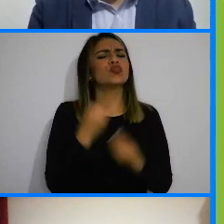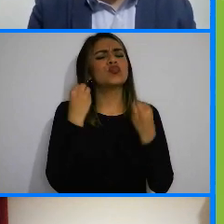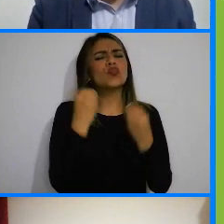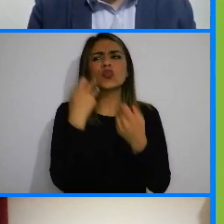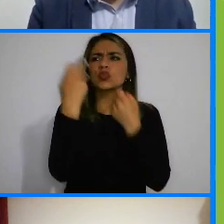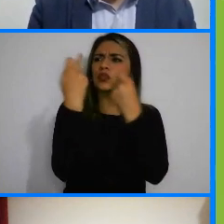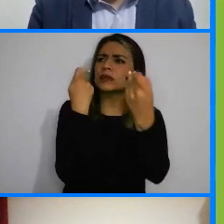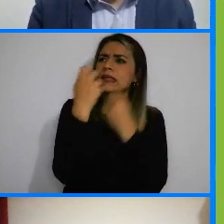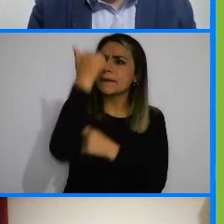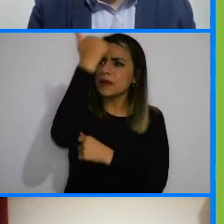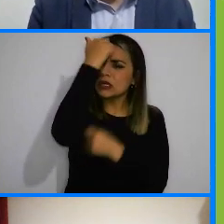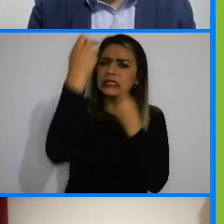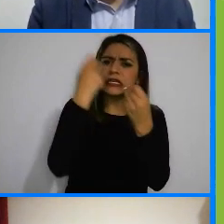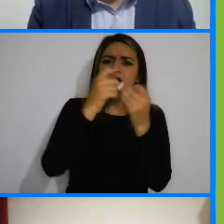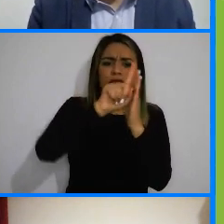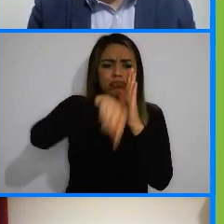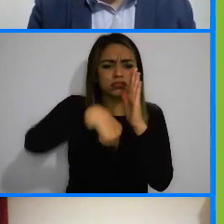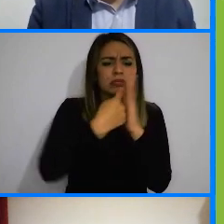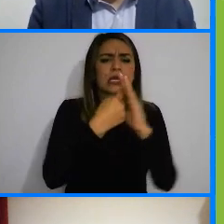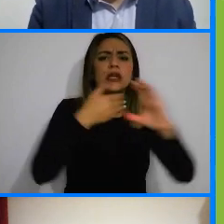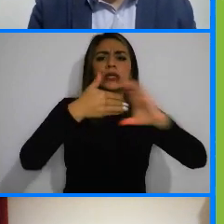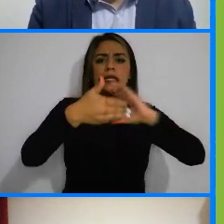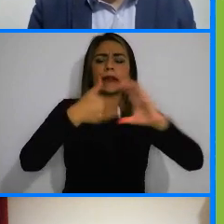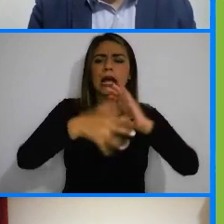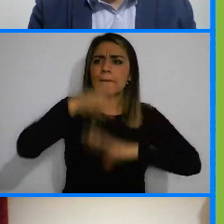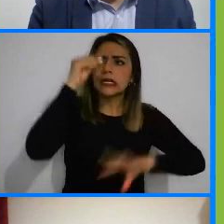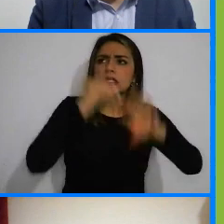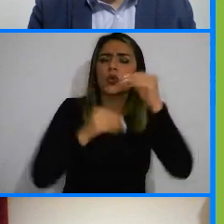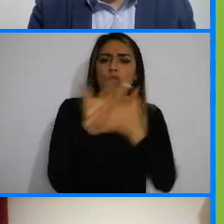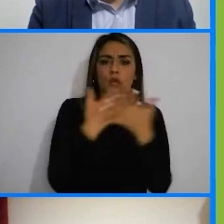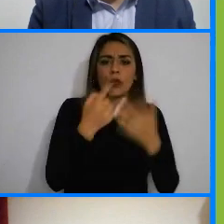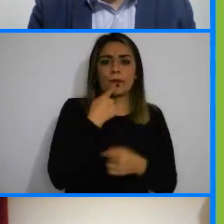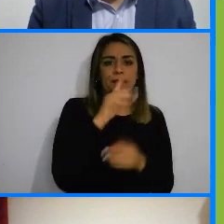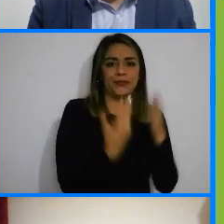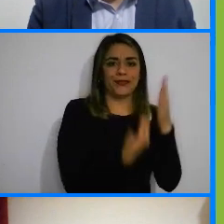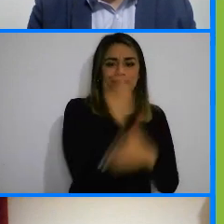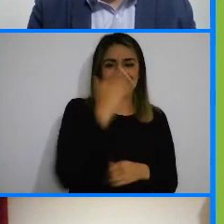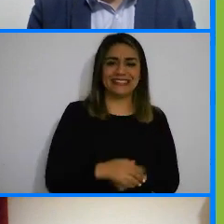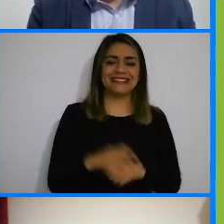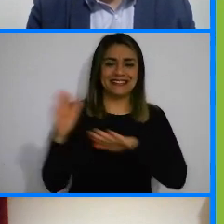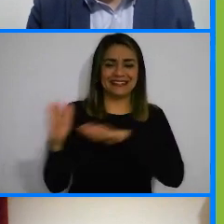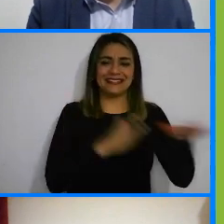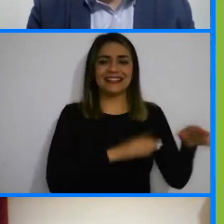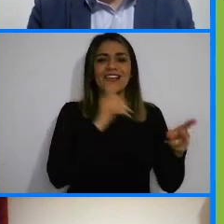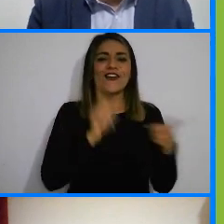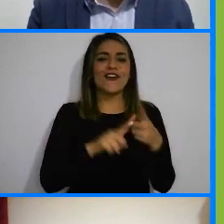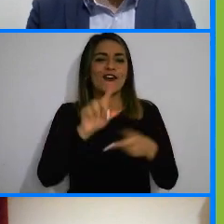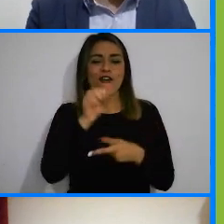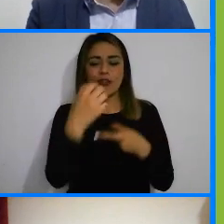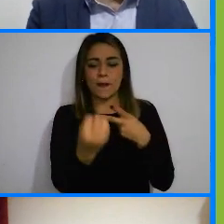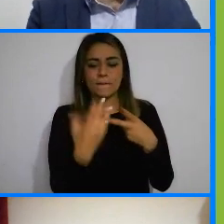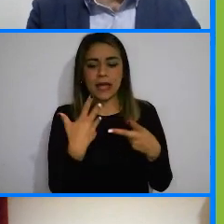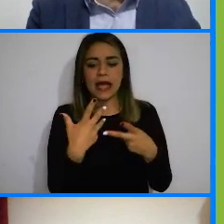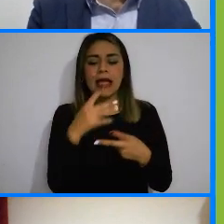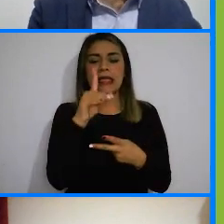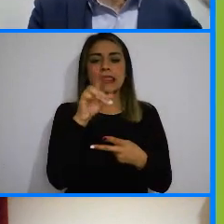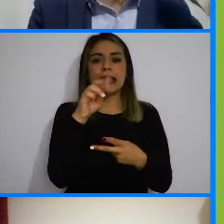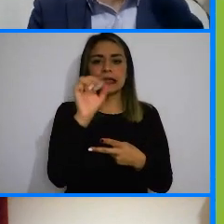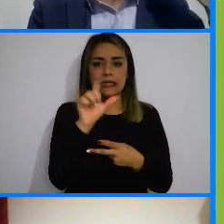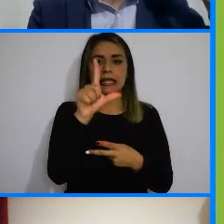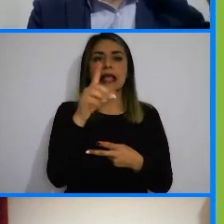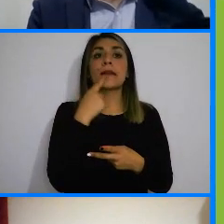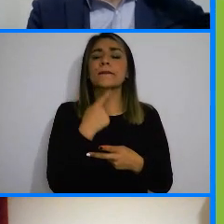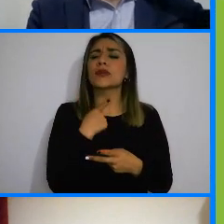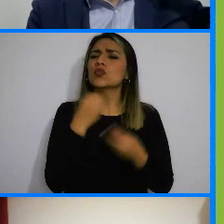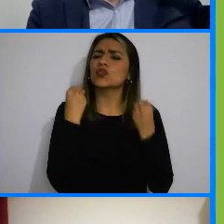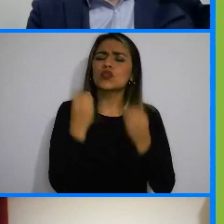nos explica los ciclos climáticos, aprendí cosas nuevas. Tenemos por aquí también, Daniela nos dice, me gustó